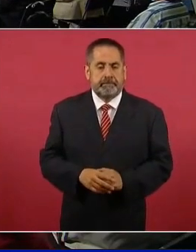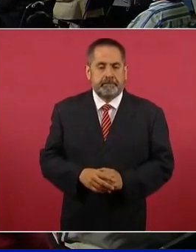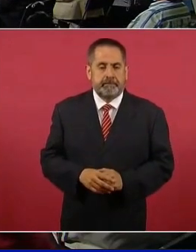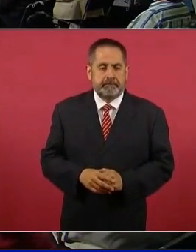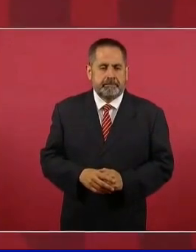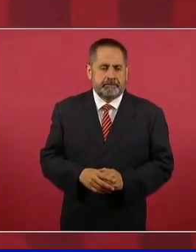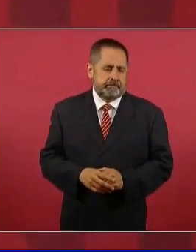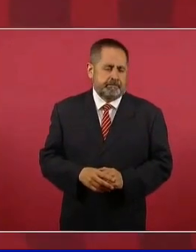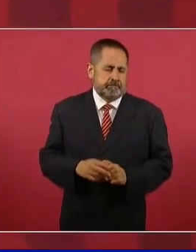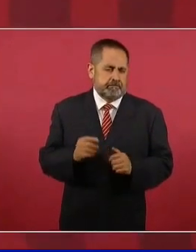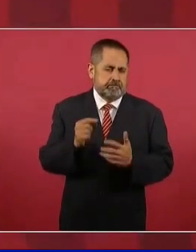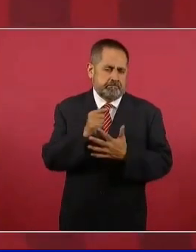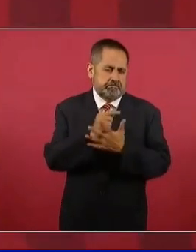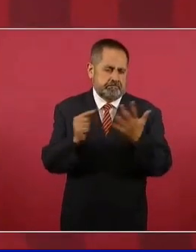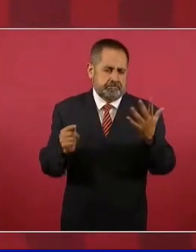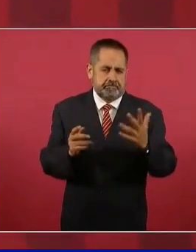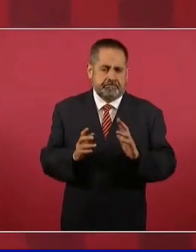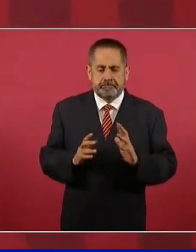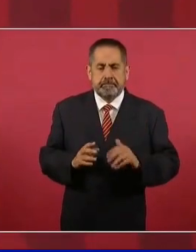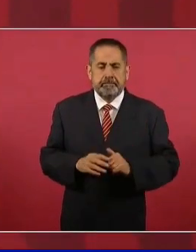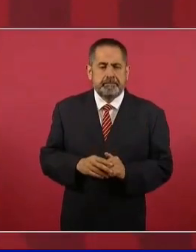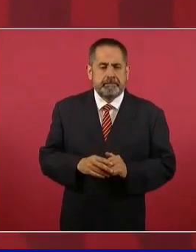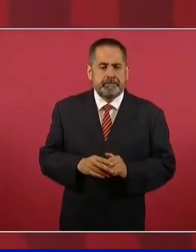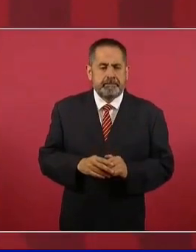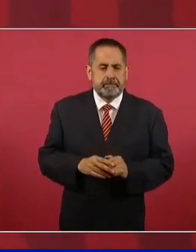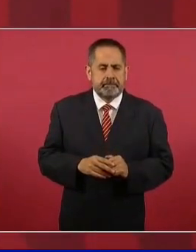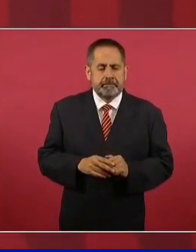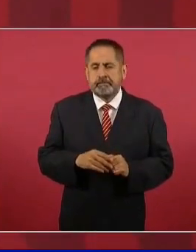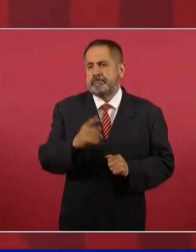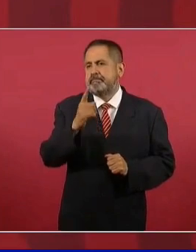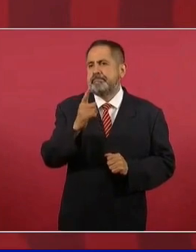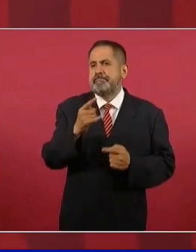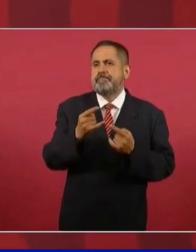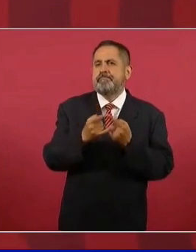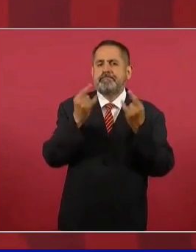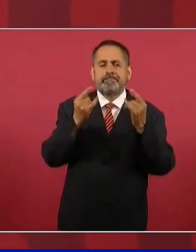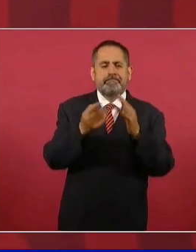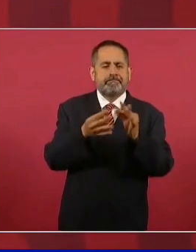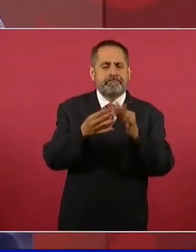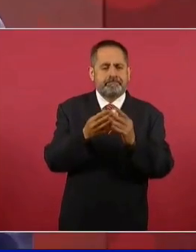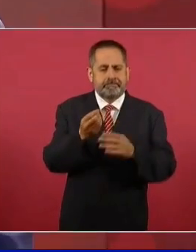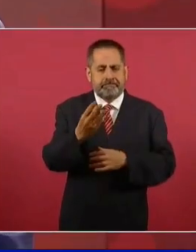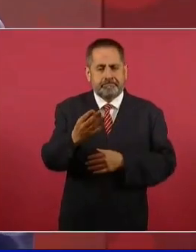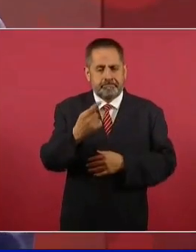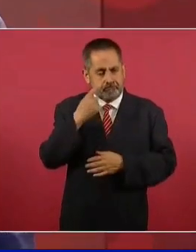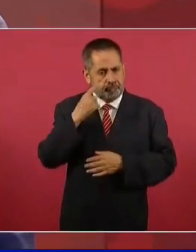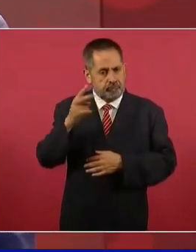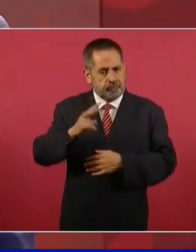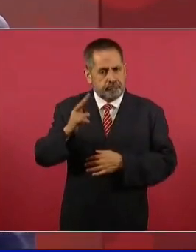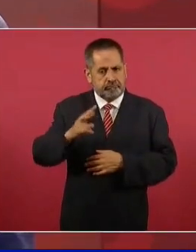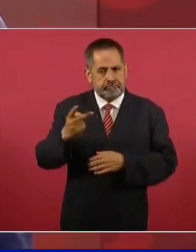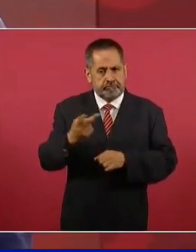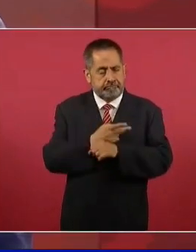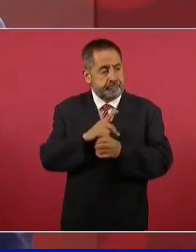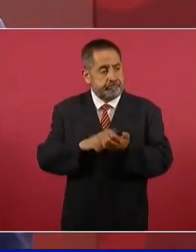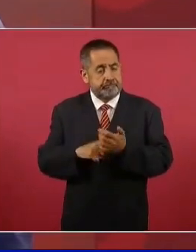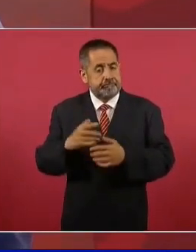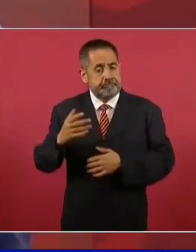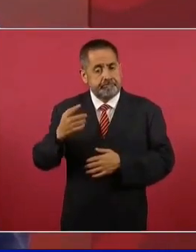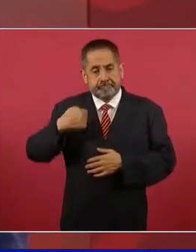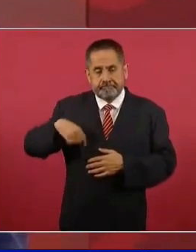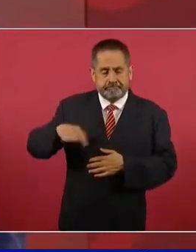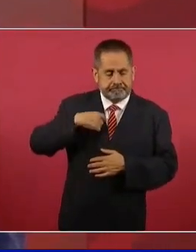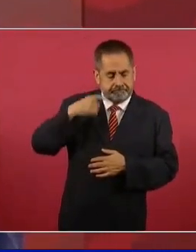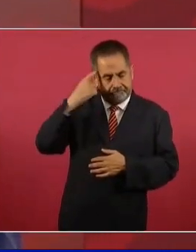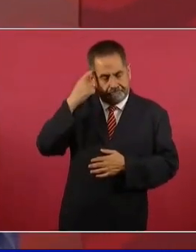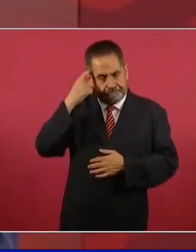Esto en general es una anécdota, pero es lo que tenemos que